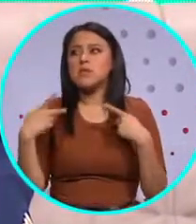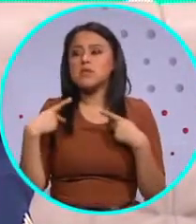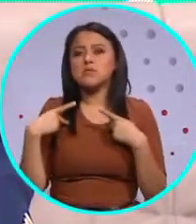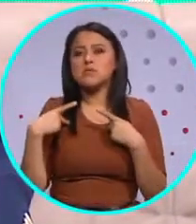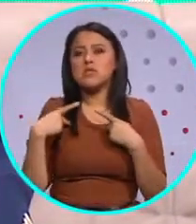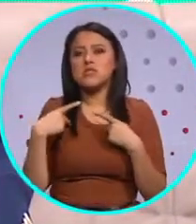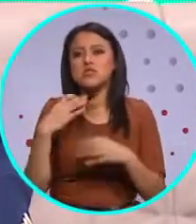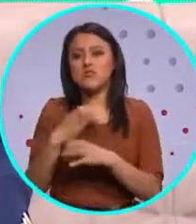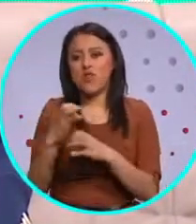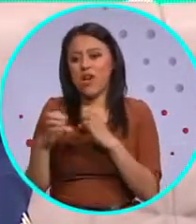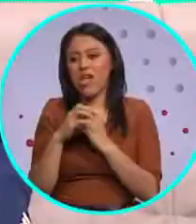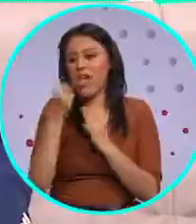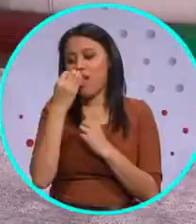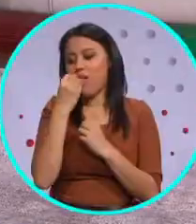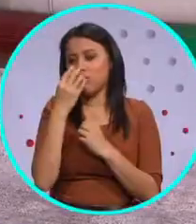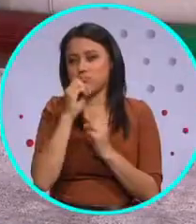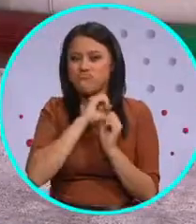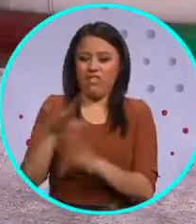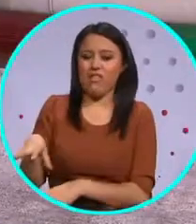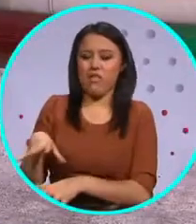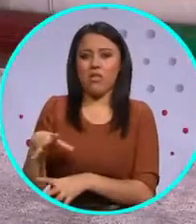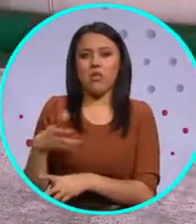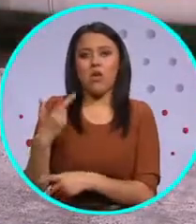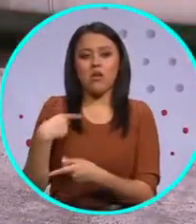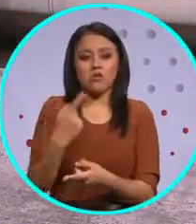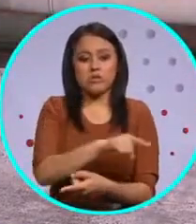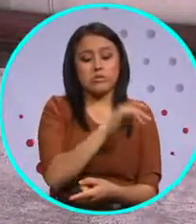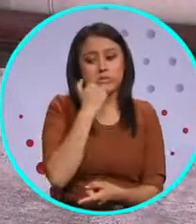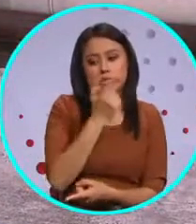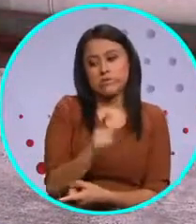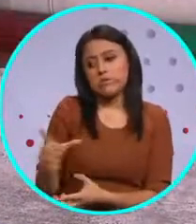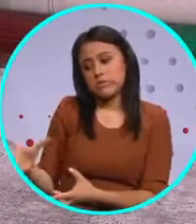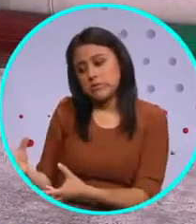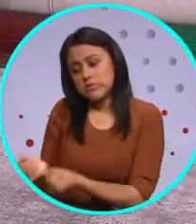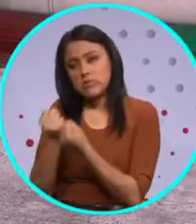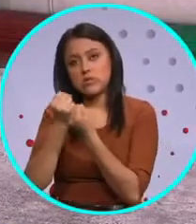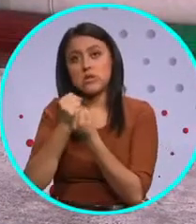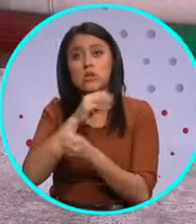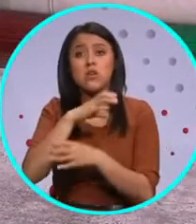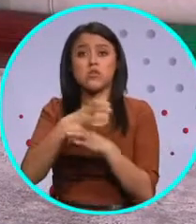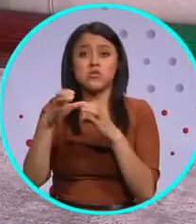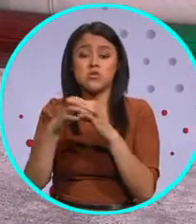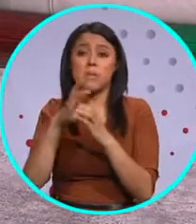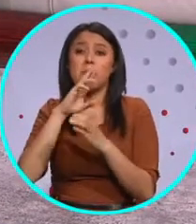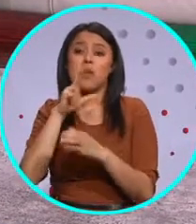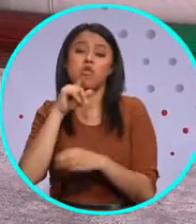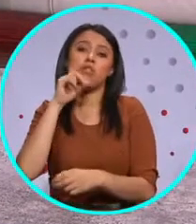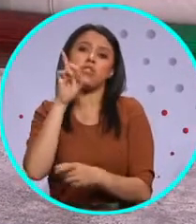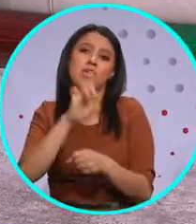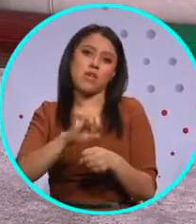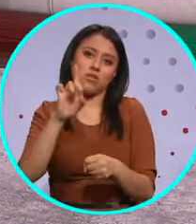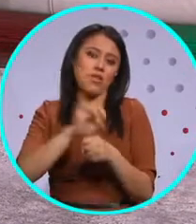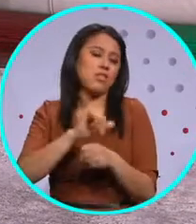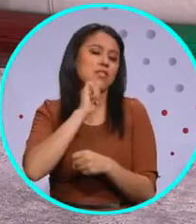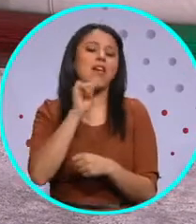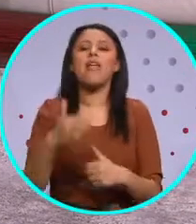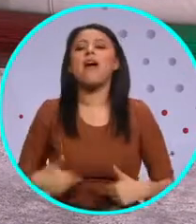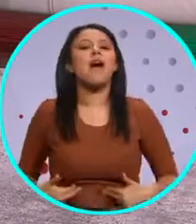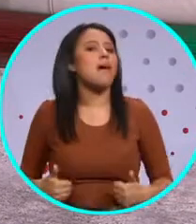mundo se tiran y hay partes que los quisiera recoger si todos los alimentos que se producen en el planeta se entregan a diario nadie podría abrir nadie